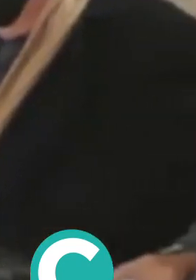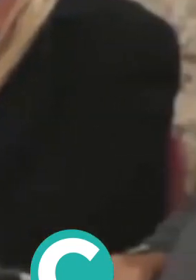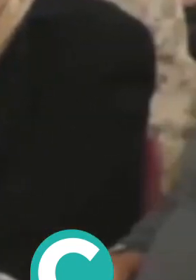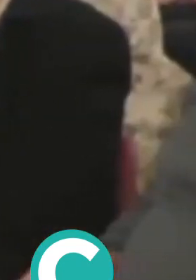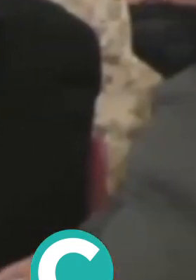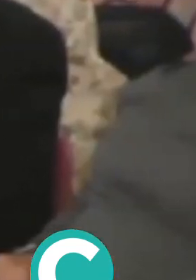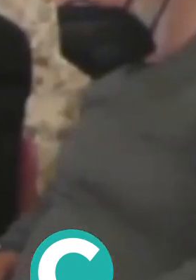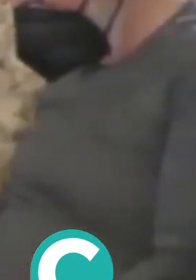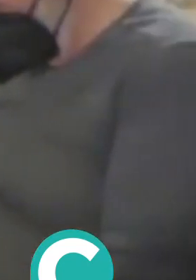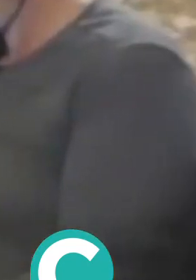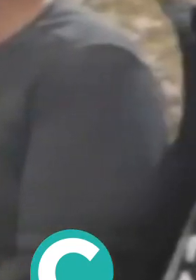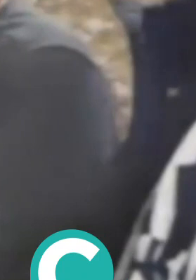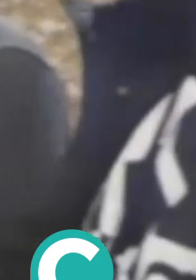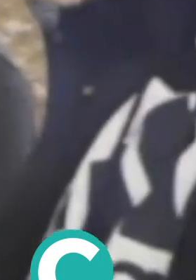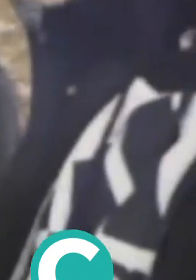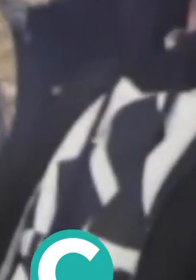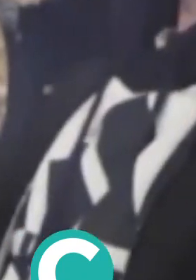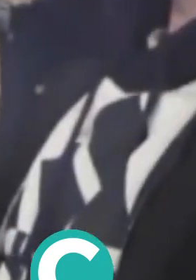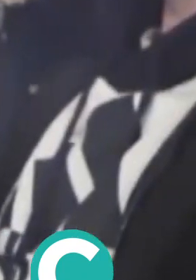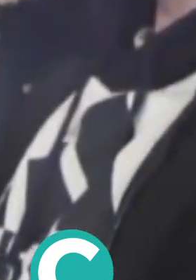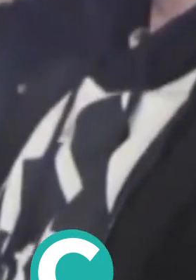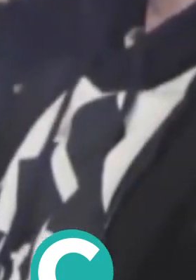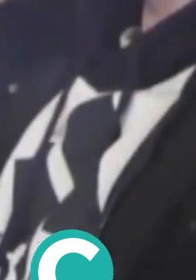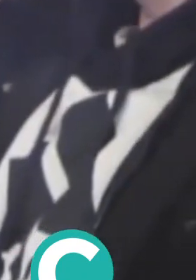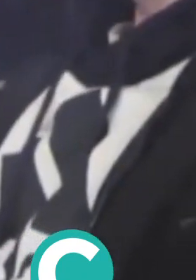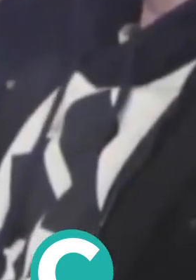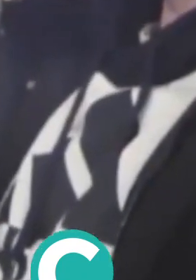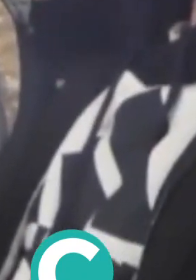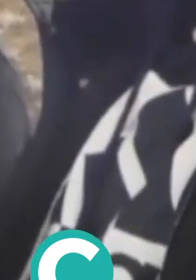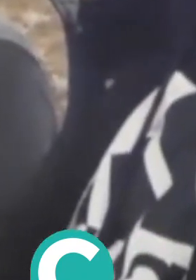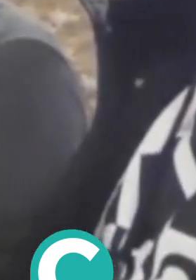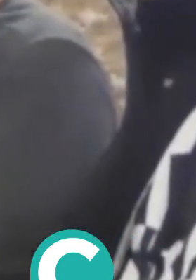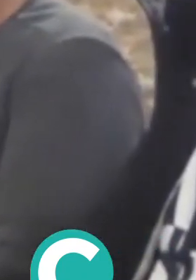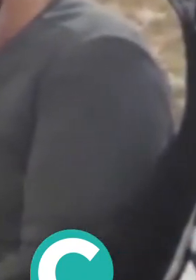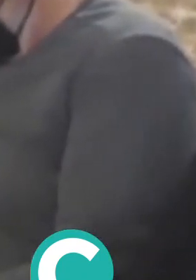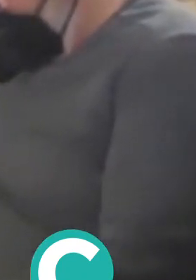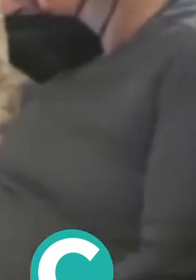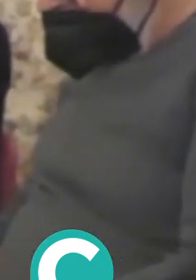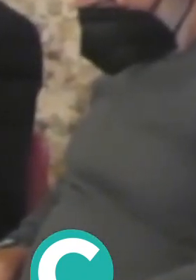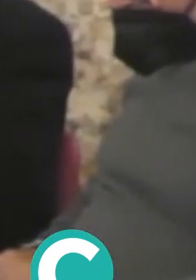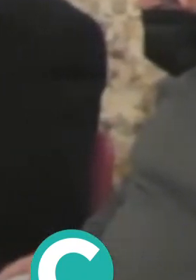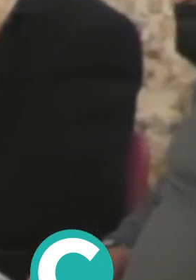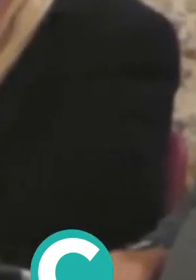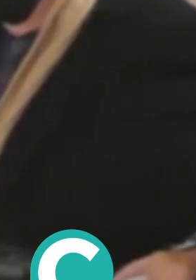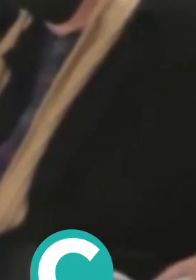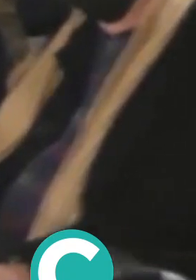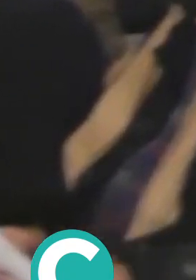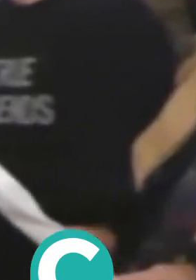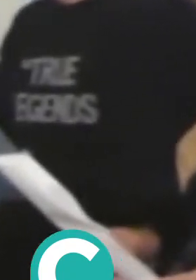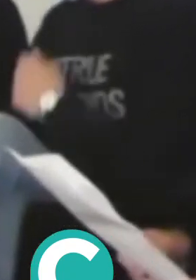acepta como disculpa mi paso doble del carnaval.